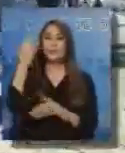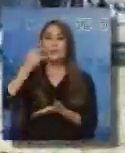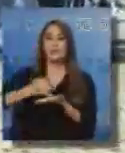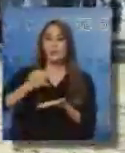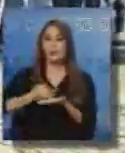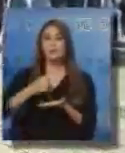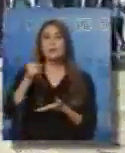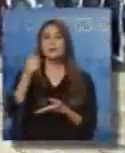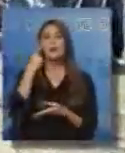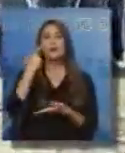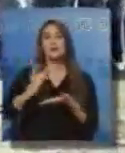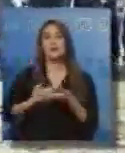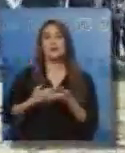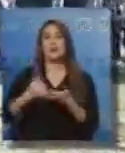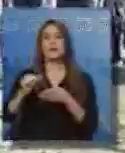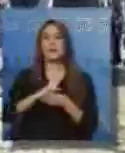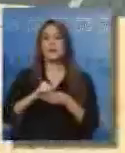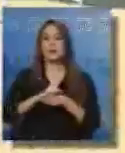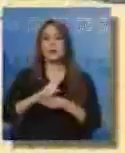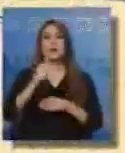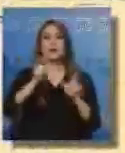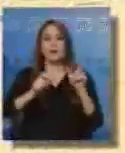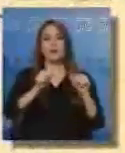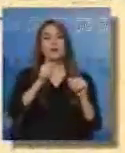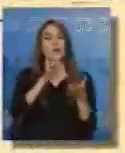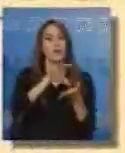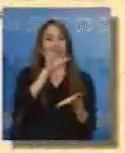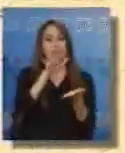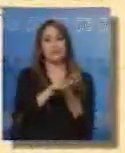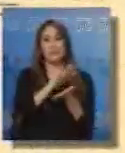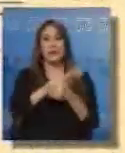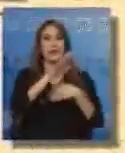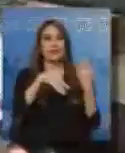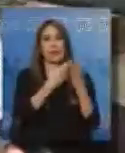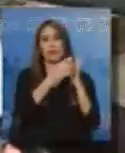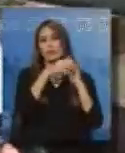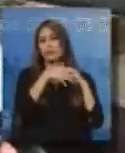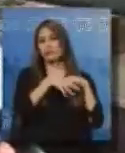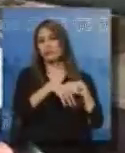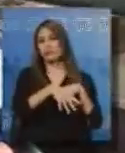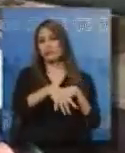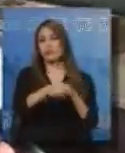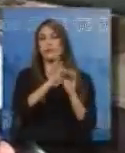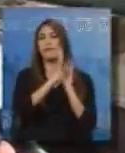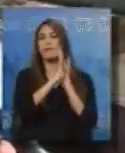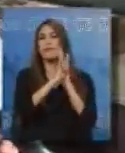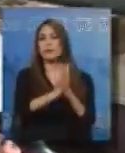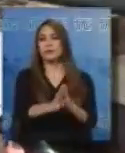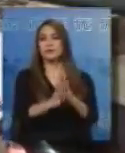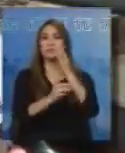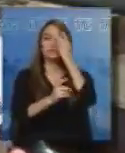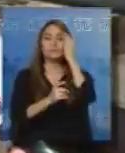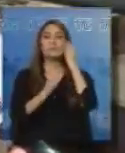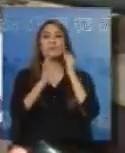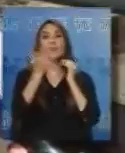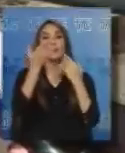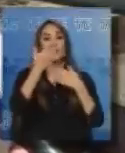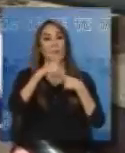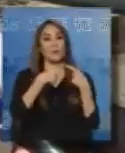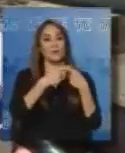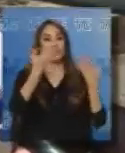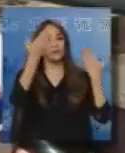Gijón Camaño evacuaron inmediatamente las aulas en el cantón Rumiñahui. Esta vez hicimos desde el momento que salimos de la